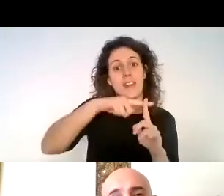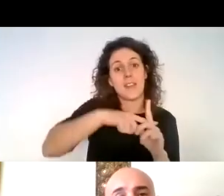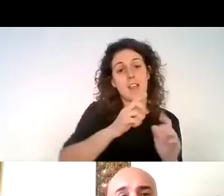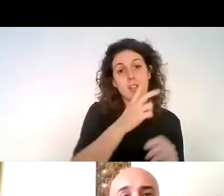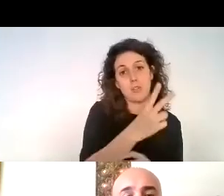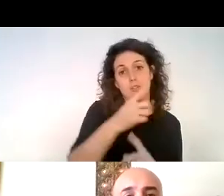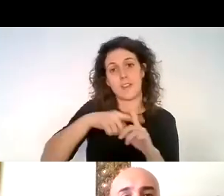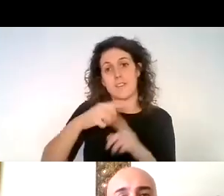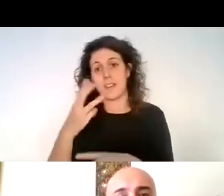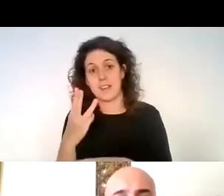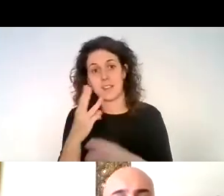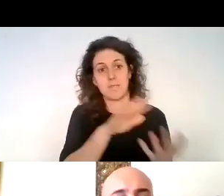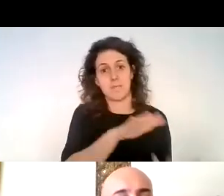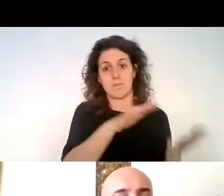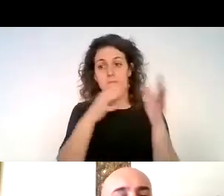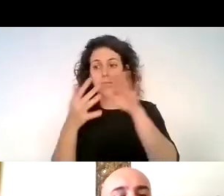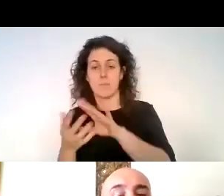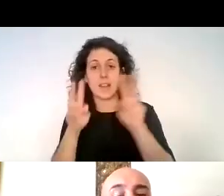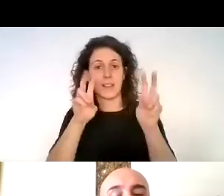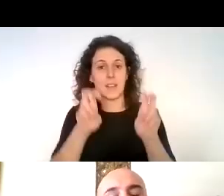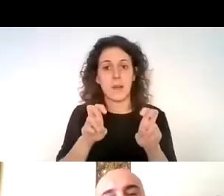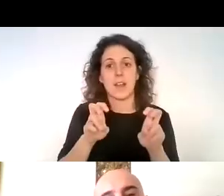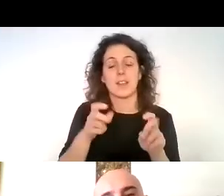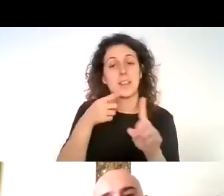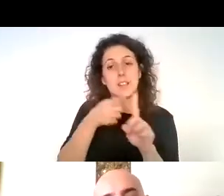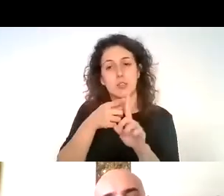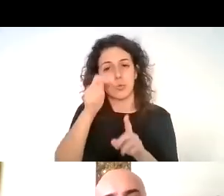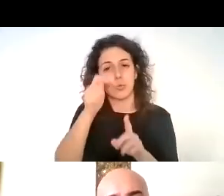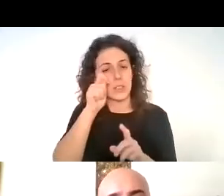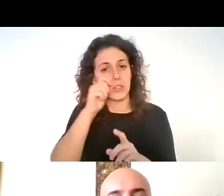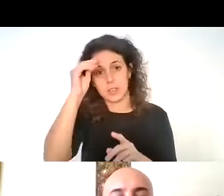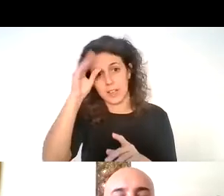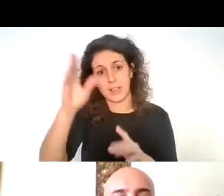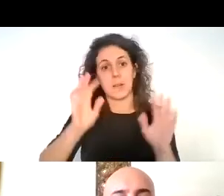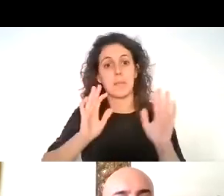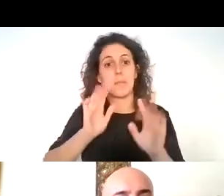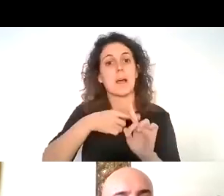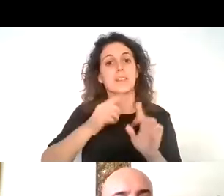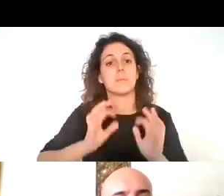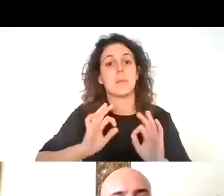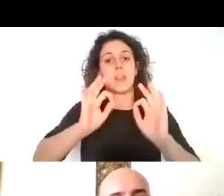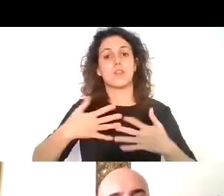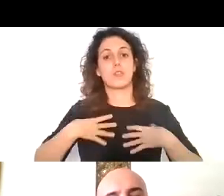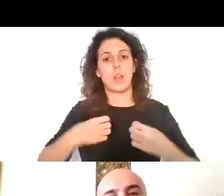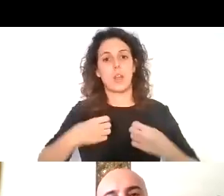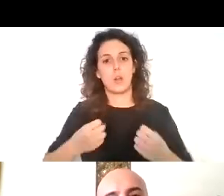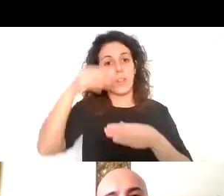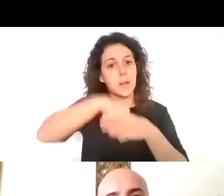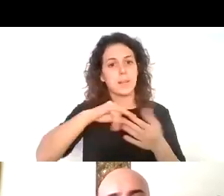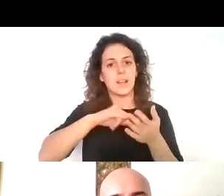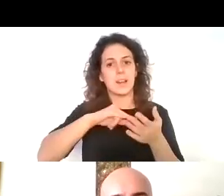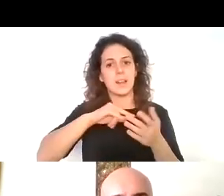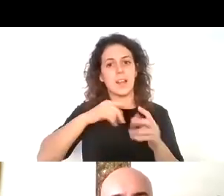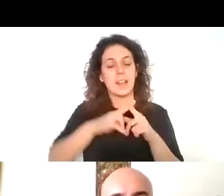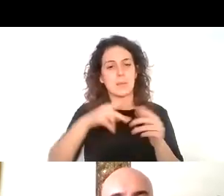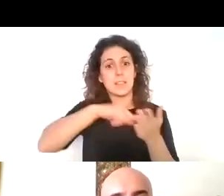3 de los destinos turísticos inteligentes y dentro de la especialización de la salud, implementar las herramientas tecnológicas que